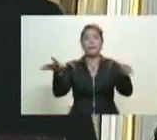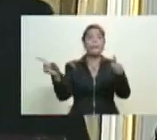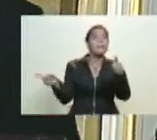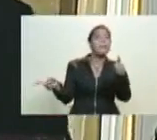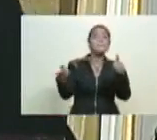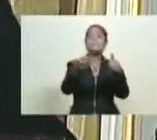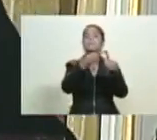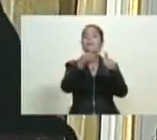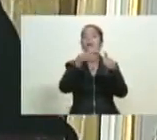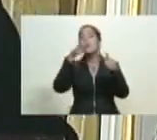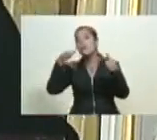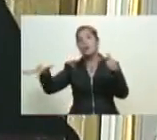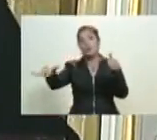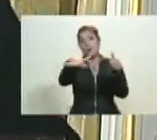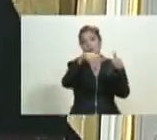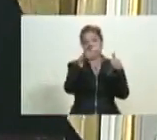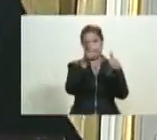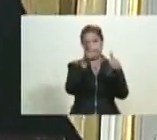primero para el pueblo.